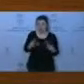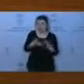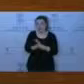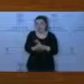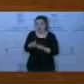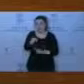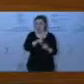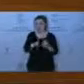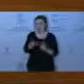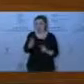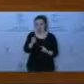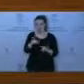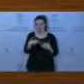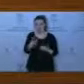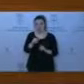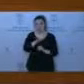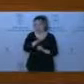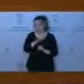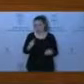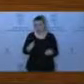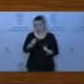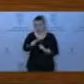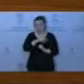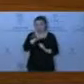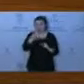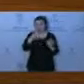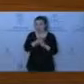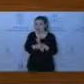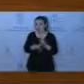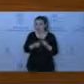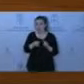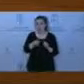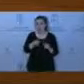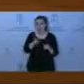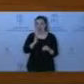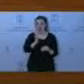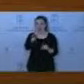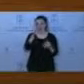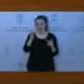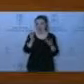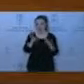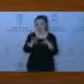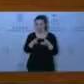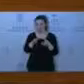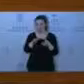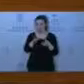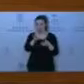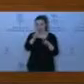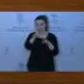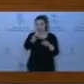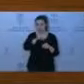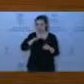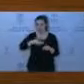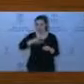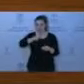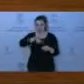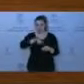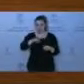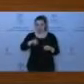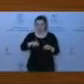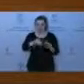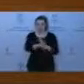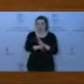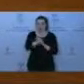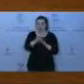problema del desempleo, que condiciona económicamente y socialmente nuestra comunidad. Todos estos elementos provocan un resultado claro,